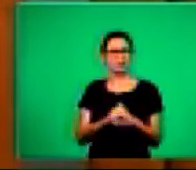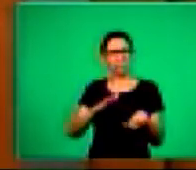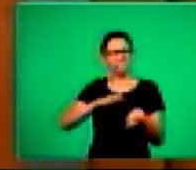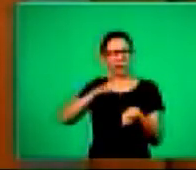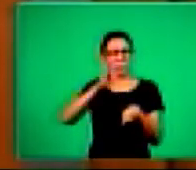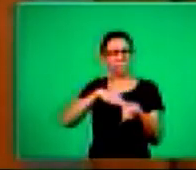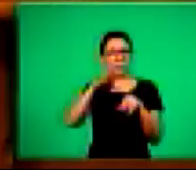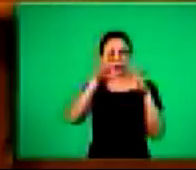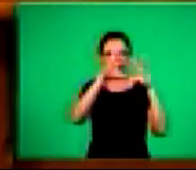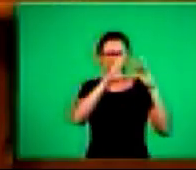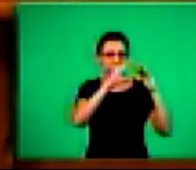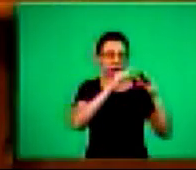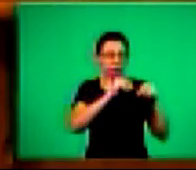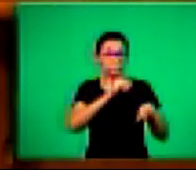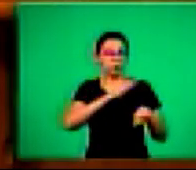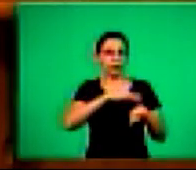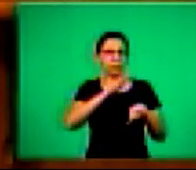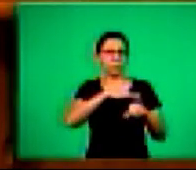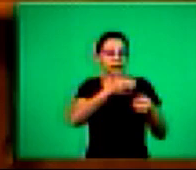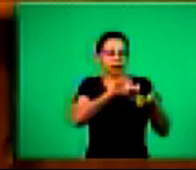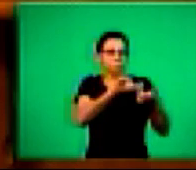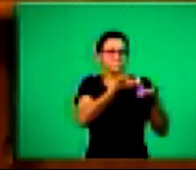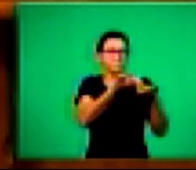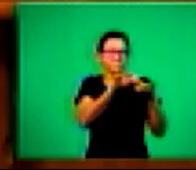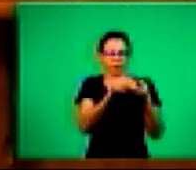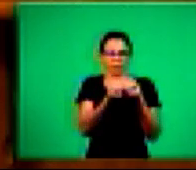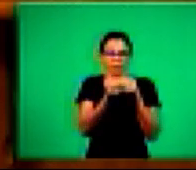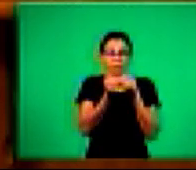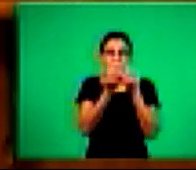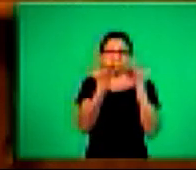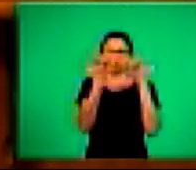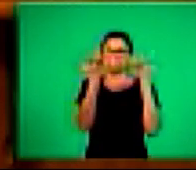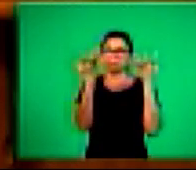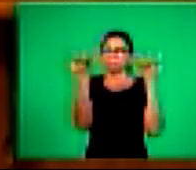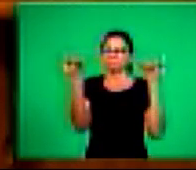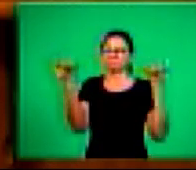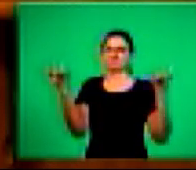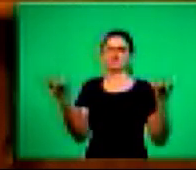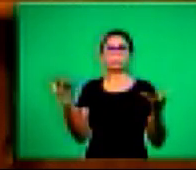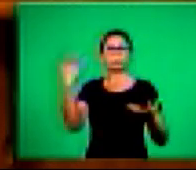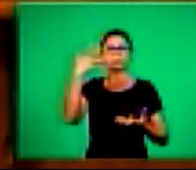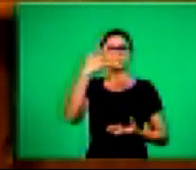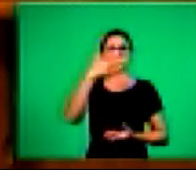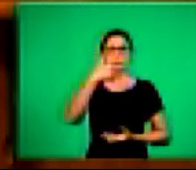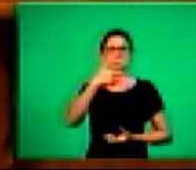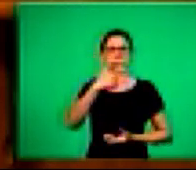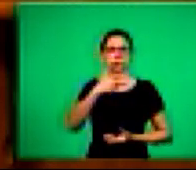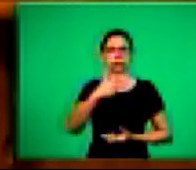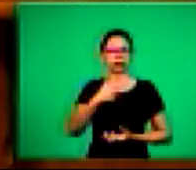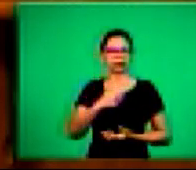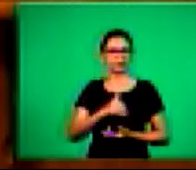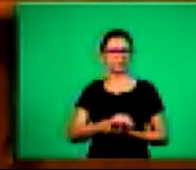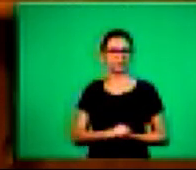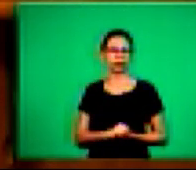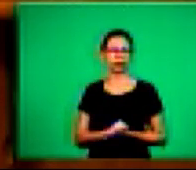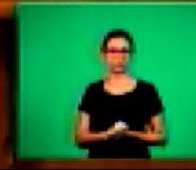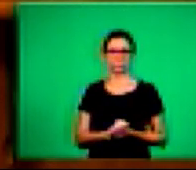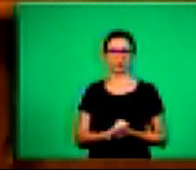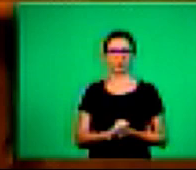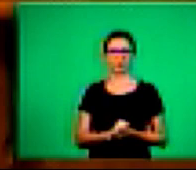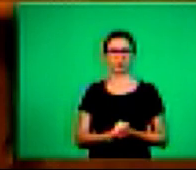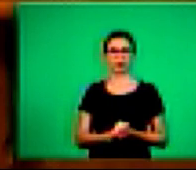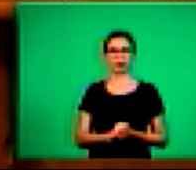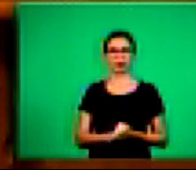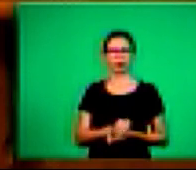brillo de luz entonces la belleza era esa el novio se quedaba ya afuera se